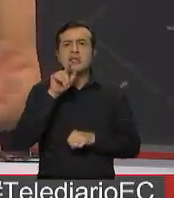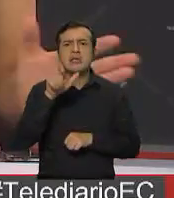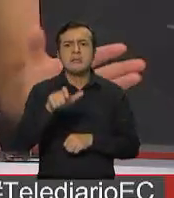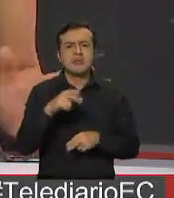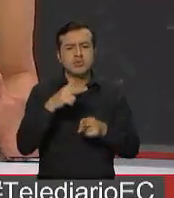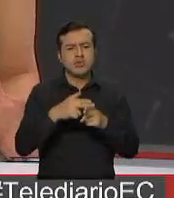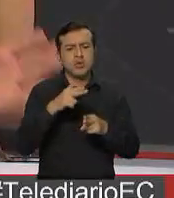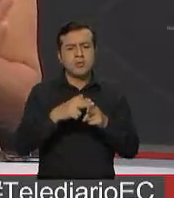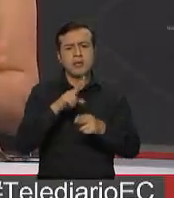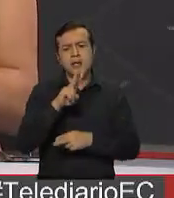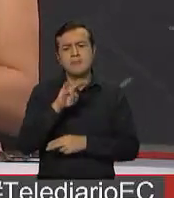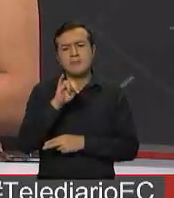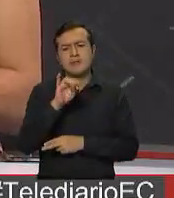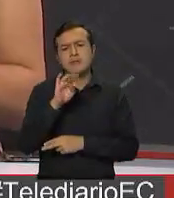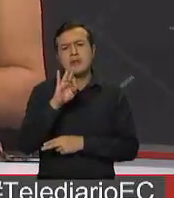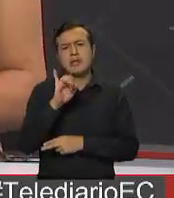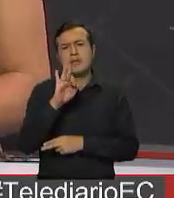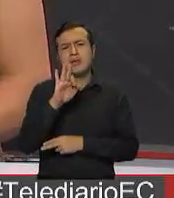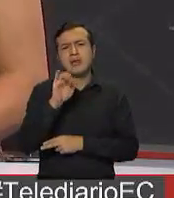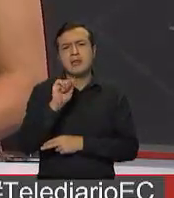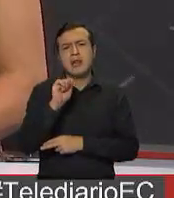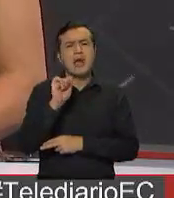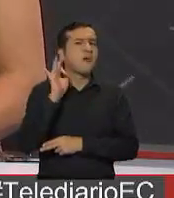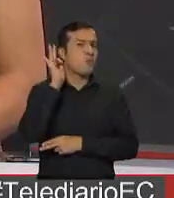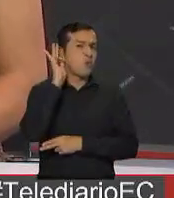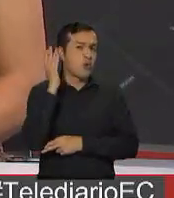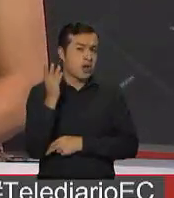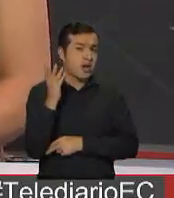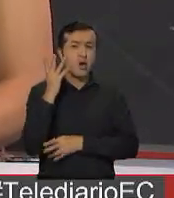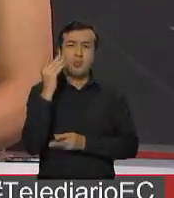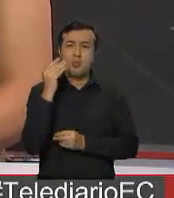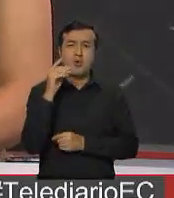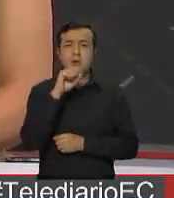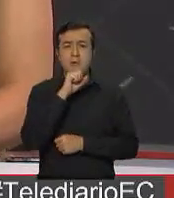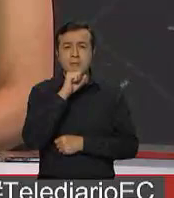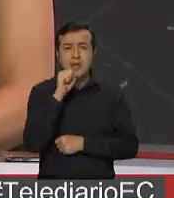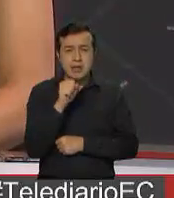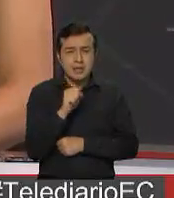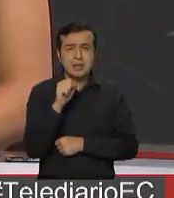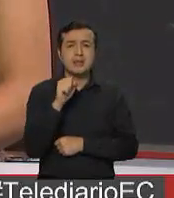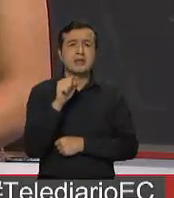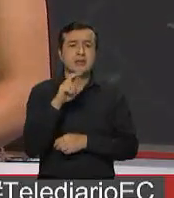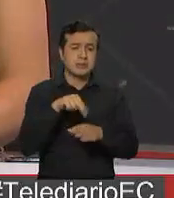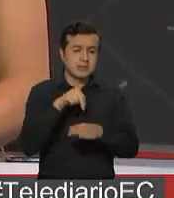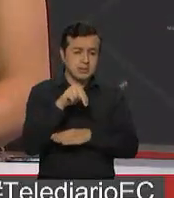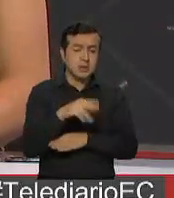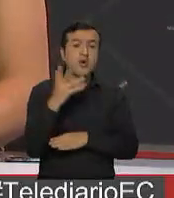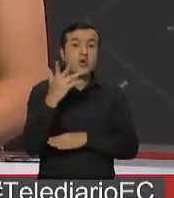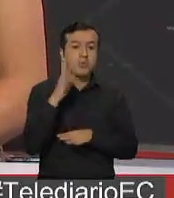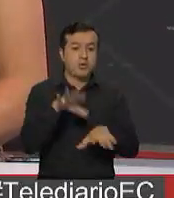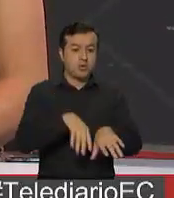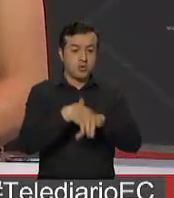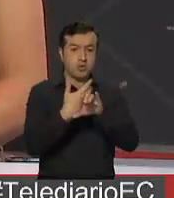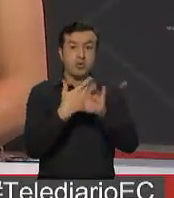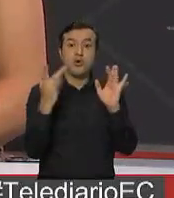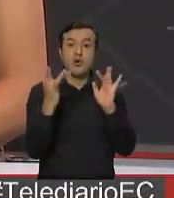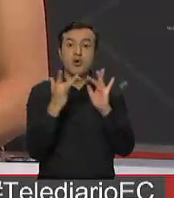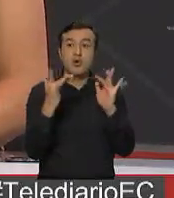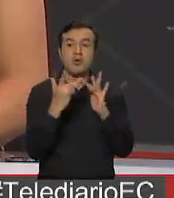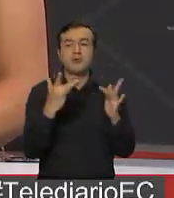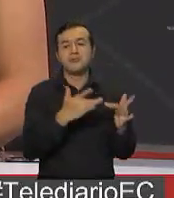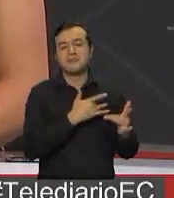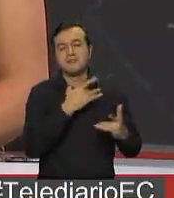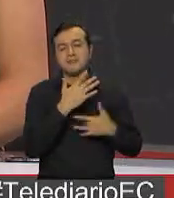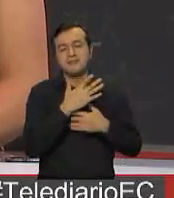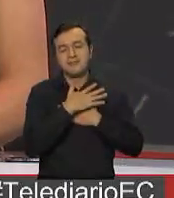Vicentita. Ya en nuestro país, hijos, nietos, bisnietos y tataranietos asistieron a esta celebración por vía telemática, que estuvo acompañada de un